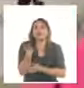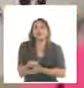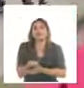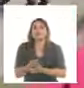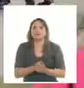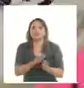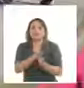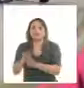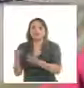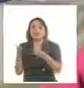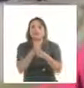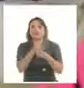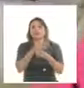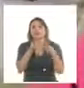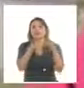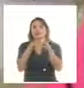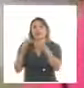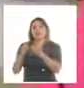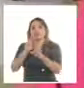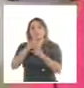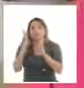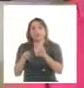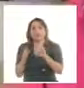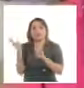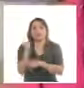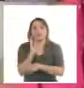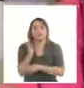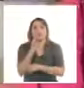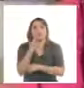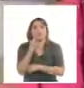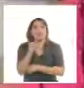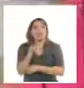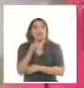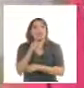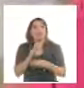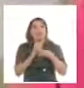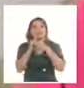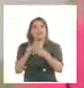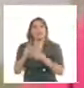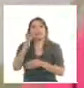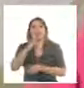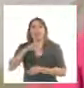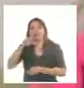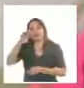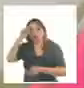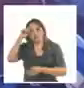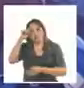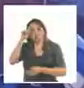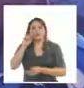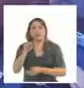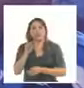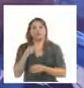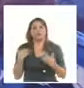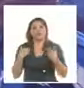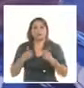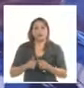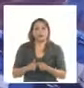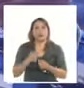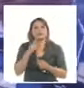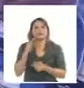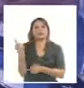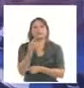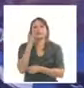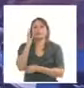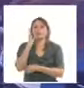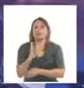que participan en esta fiesta del teatro, y Los Mágicos, dirigido por Carlos González Sardiñas, se llevó el respeto y admiración